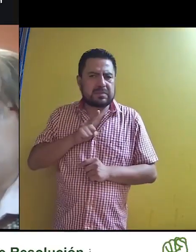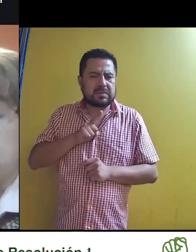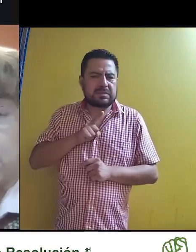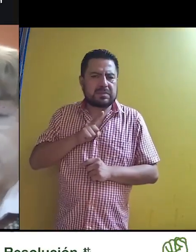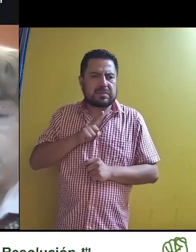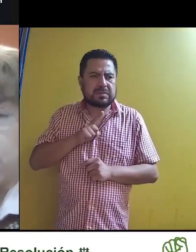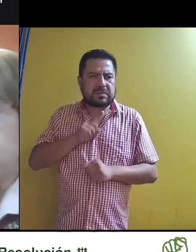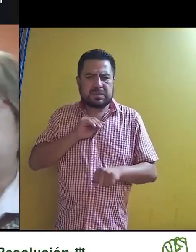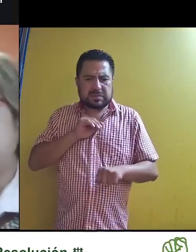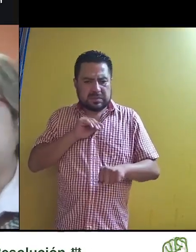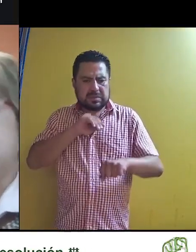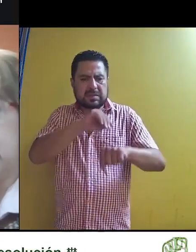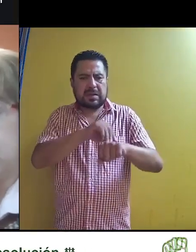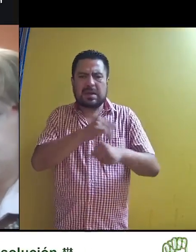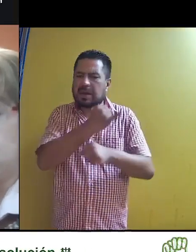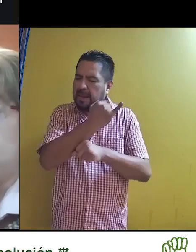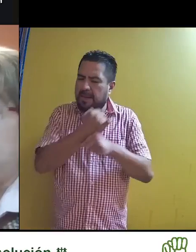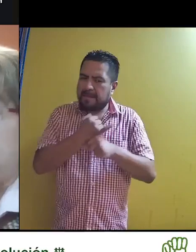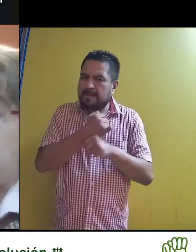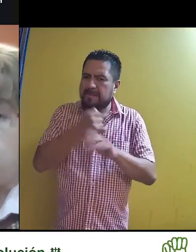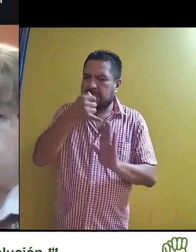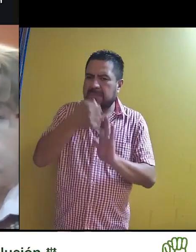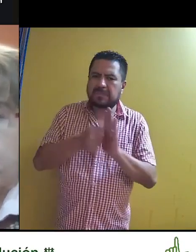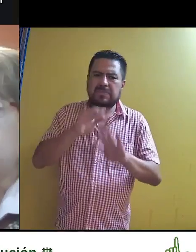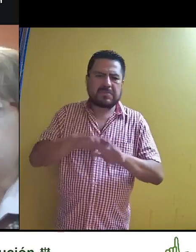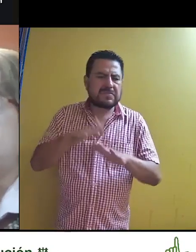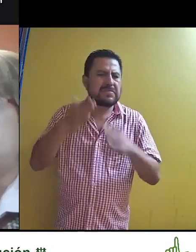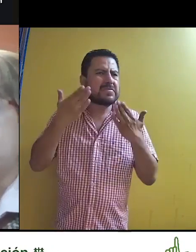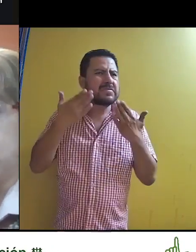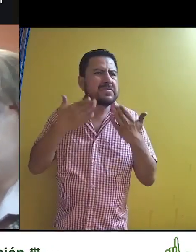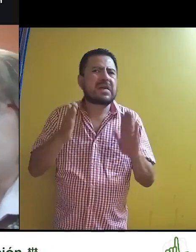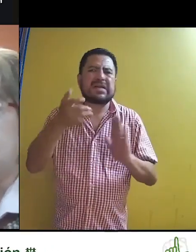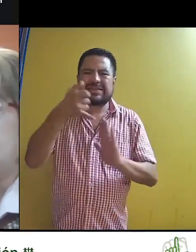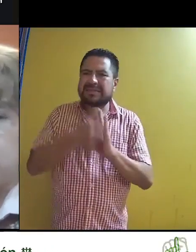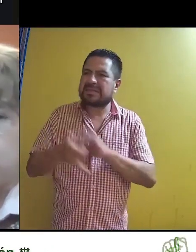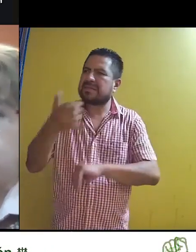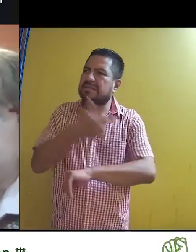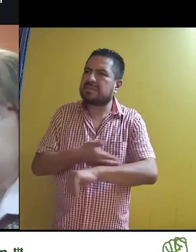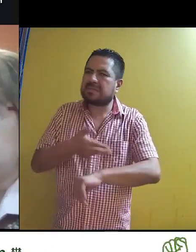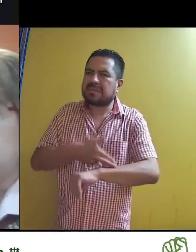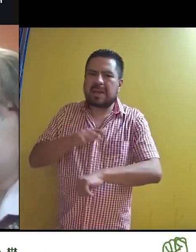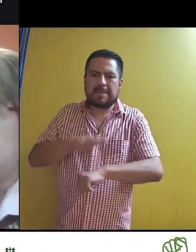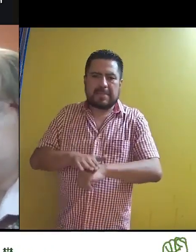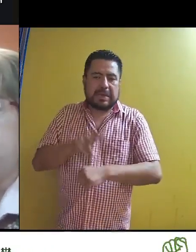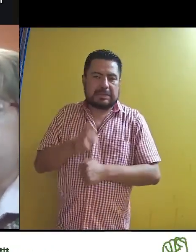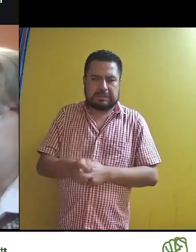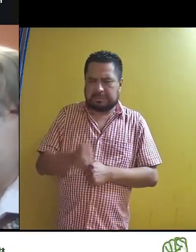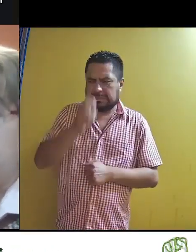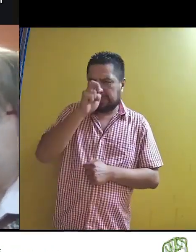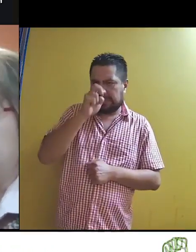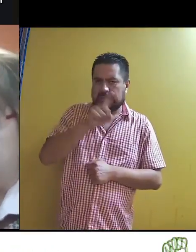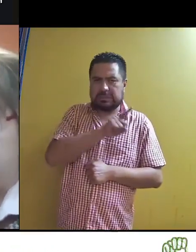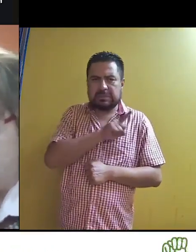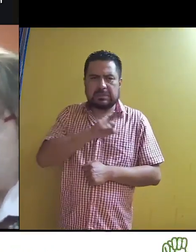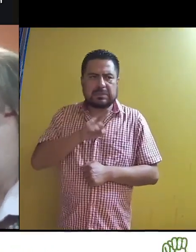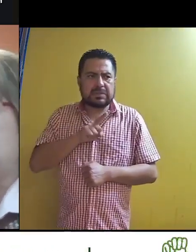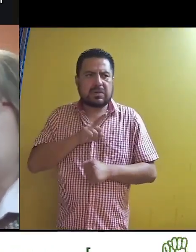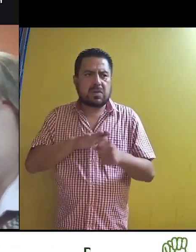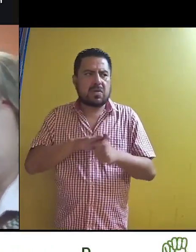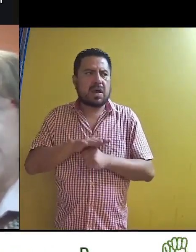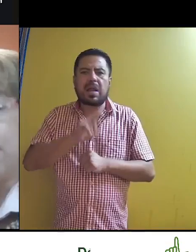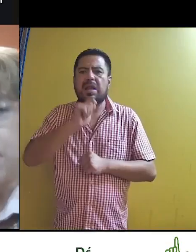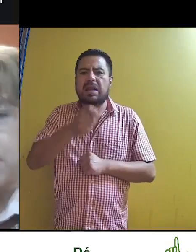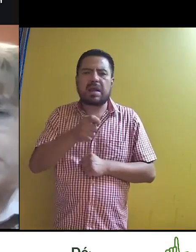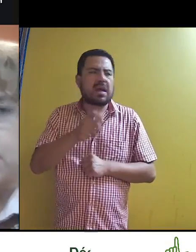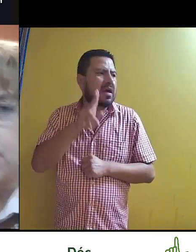haberse direccionado la investigación, ampliado las diligencias, ser más exhaustivo en cuanto a